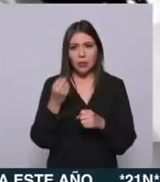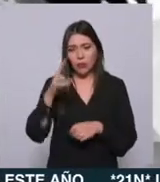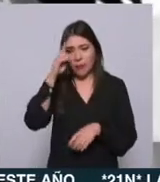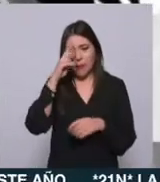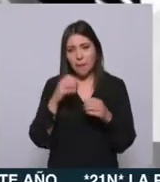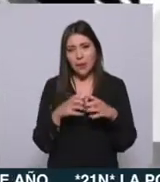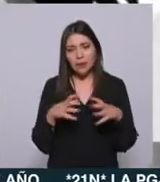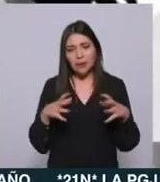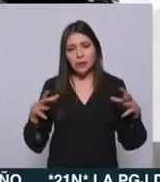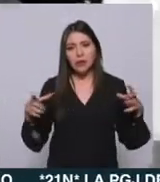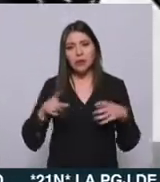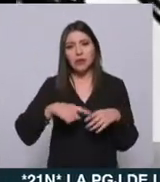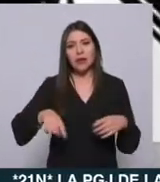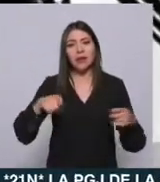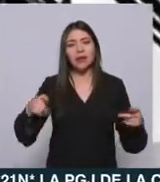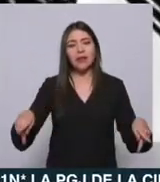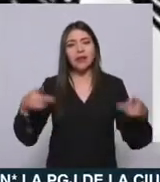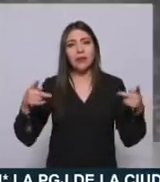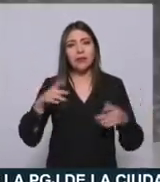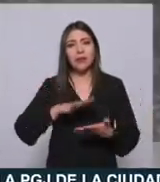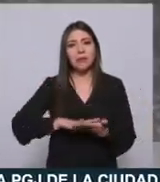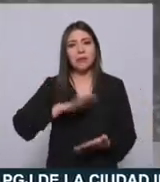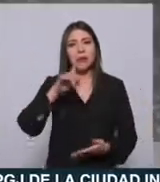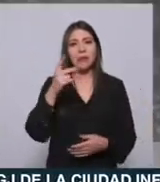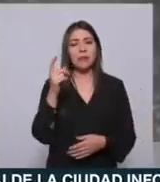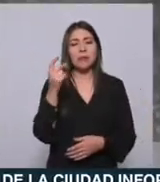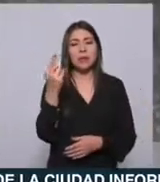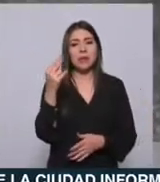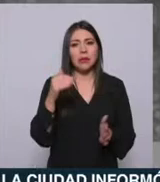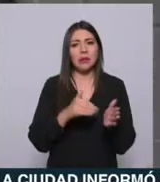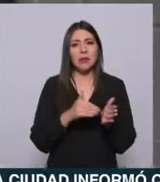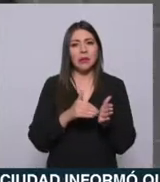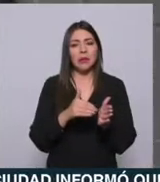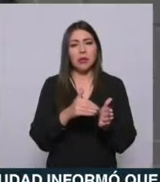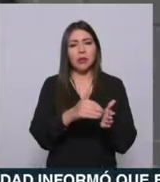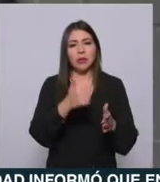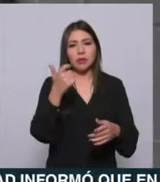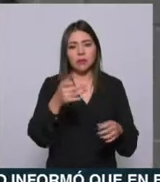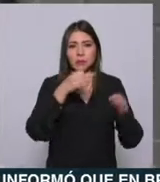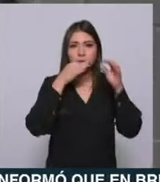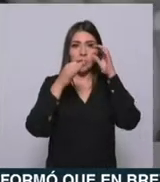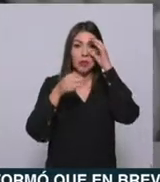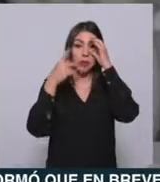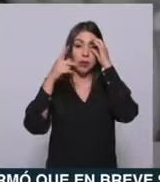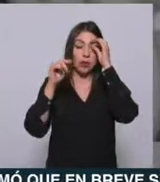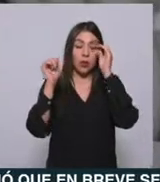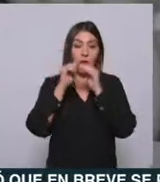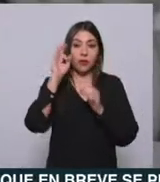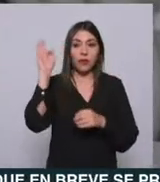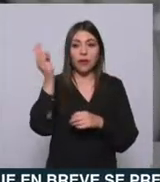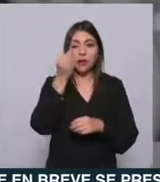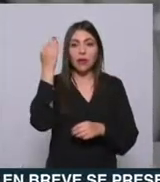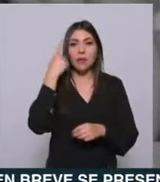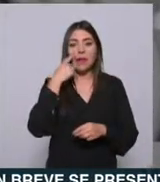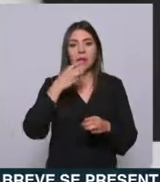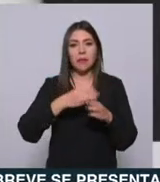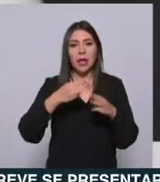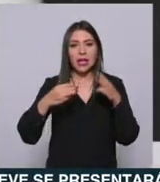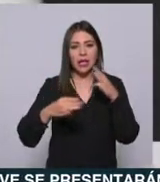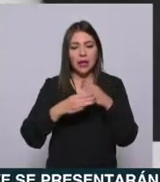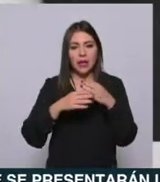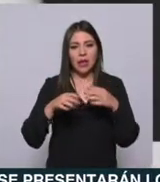informal por más de 25,000 millones de pesos, de acuerdo a la Confederación Nacional de Asociaciones de Material y Equipo